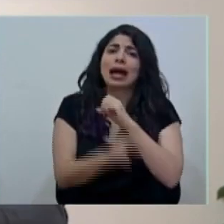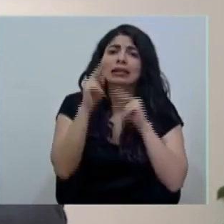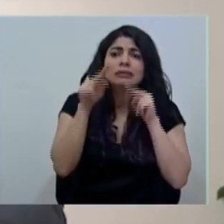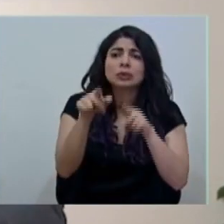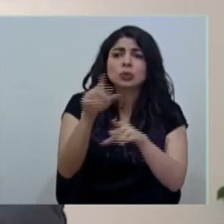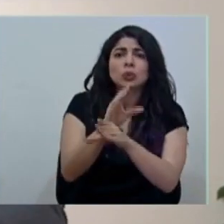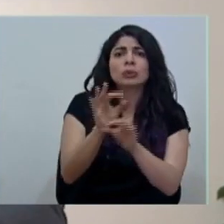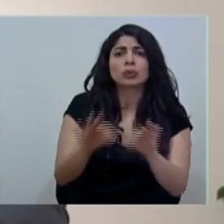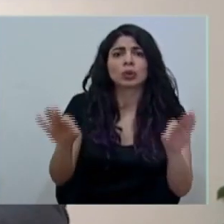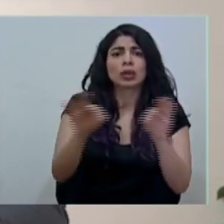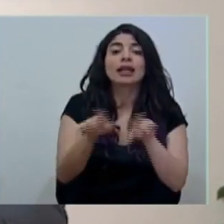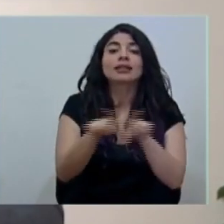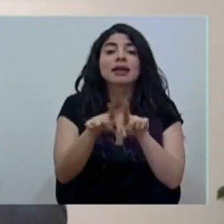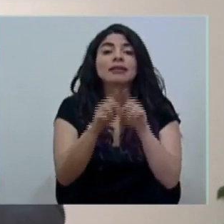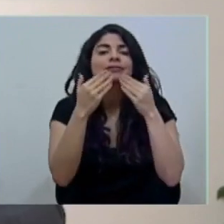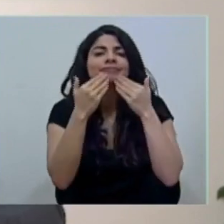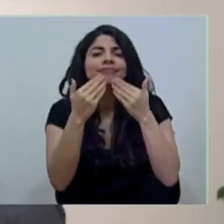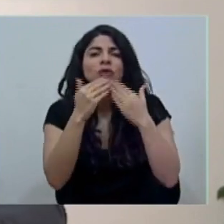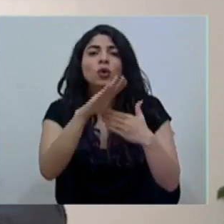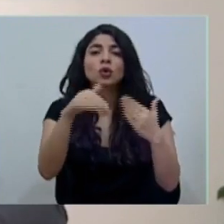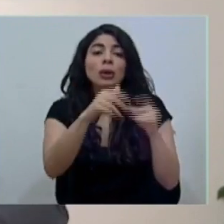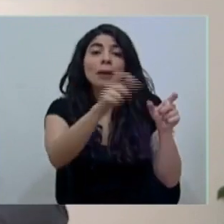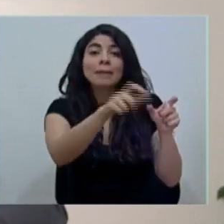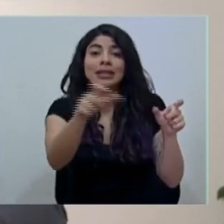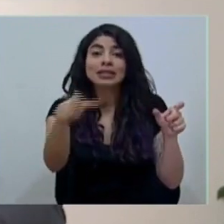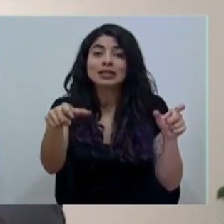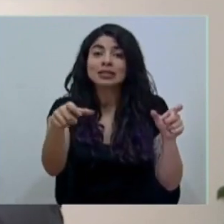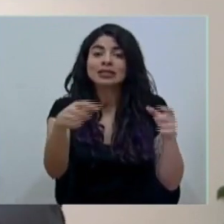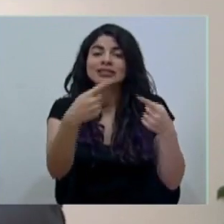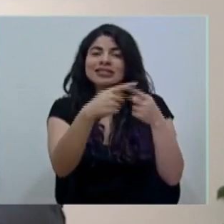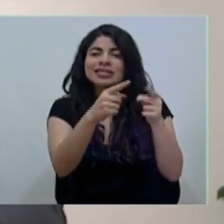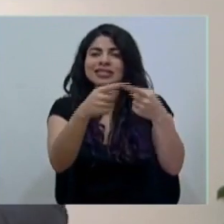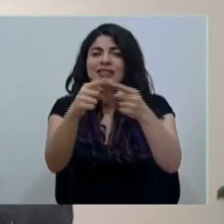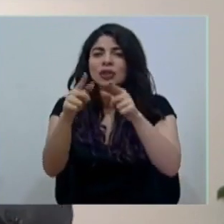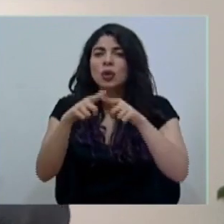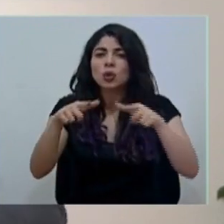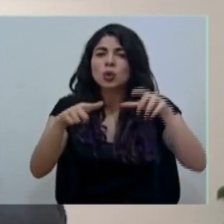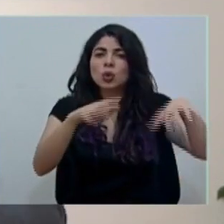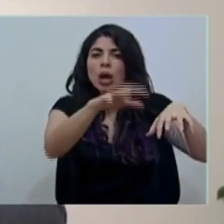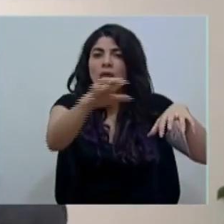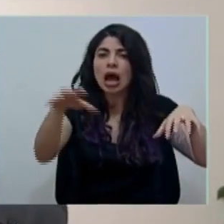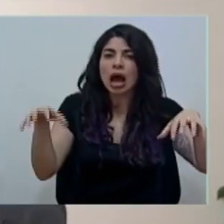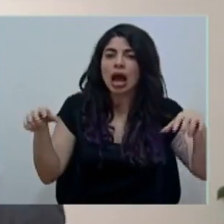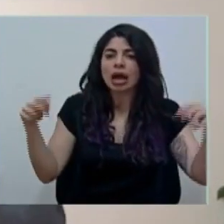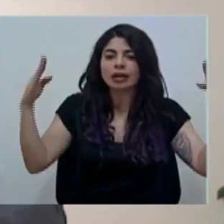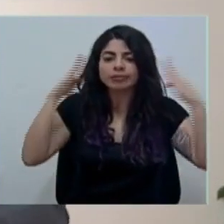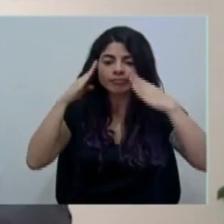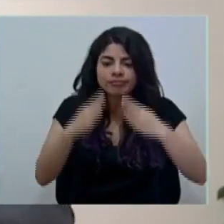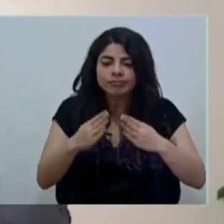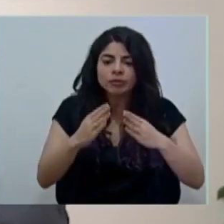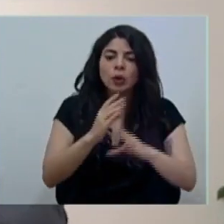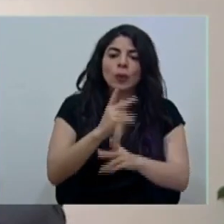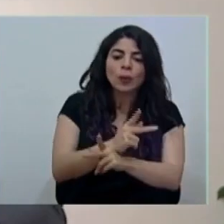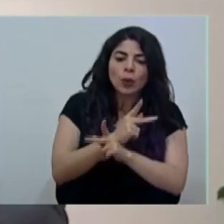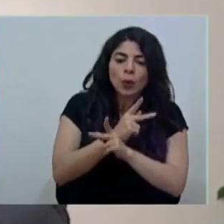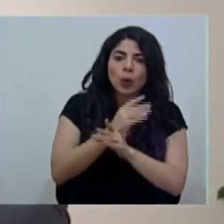También quiero agradecer a todas las personas que desde distintas trincheras los protegen, los cuidan,